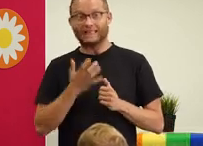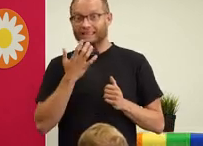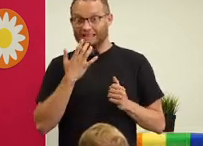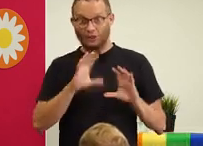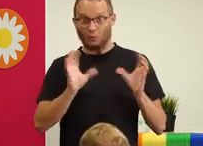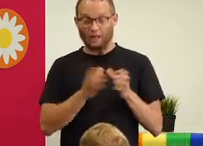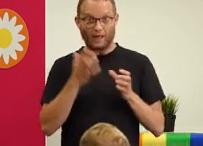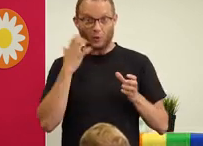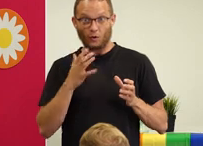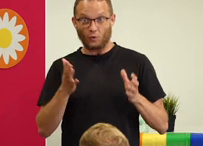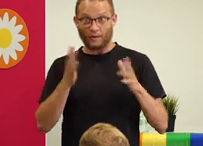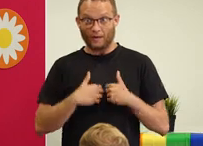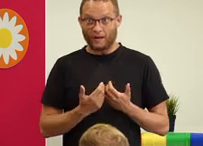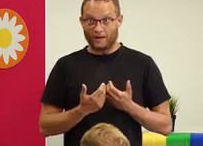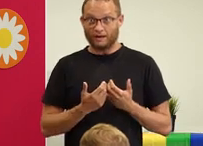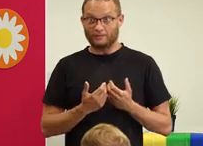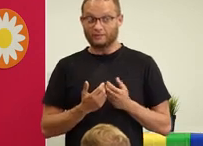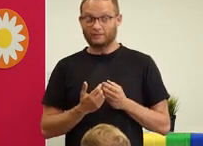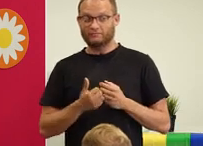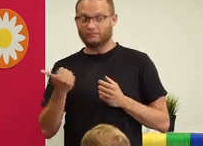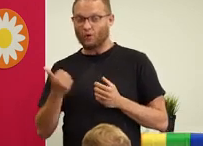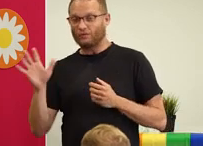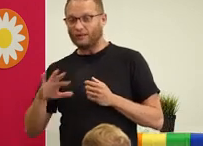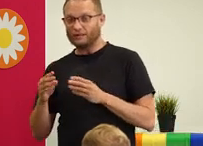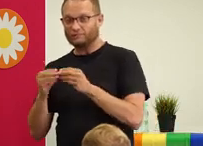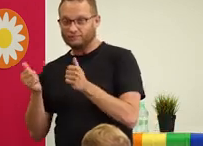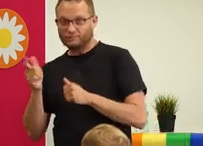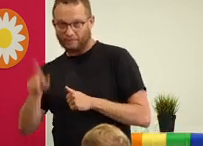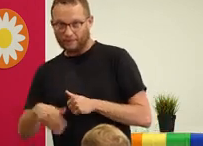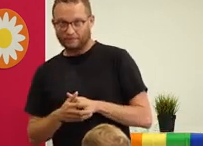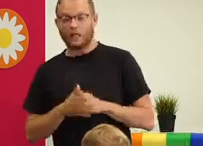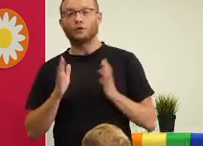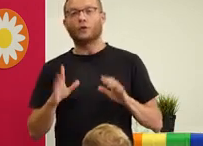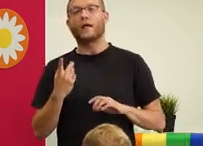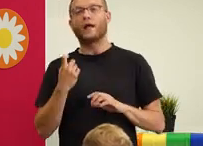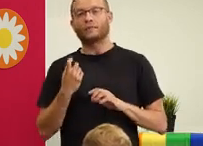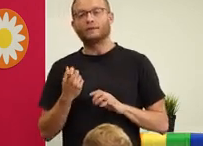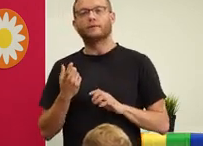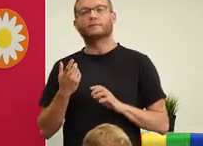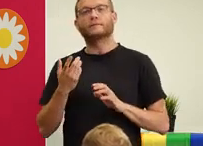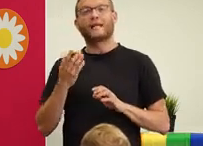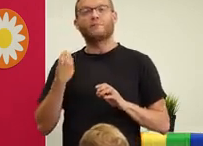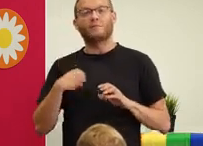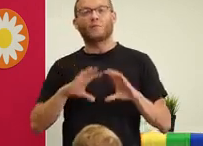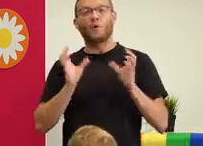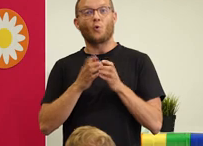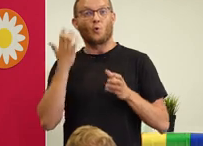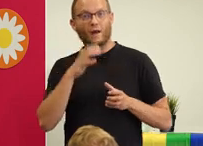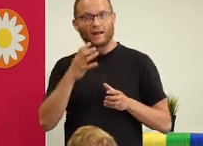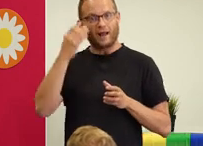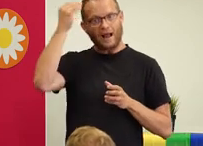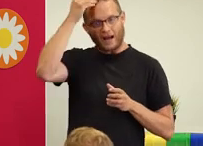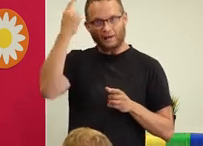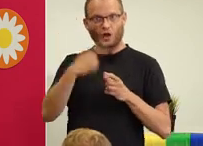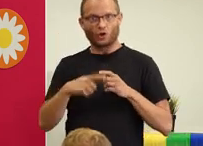sino existiera antes que el occidente estado. Entonces, es crucial mencionar que ser queer y ser árabe no son